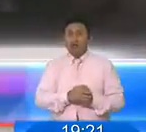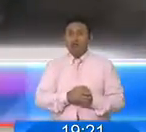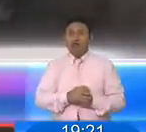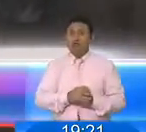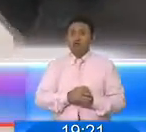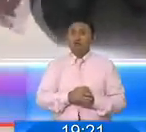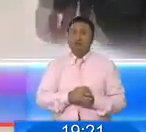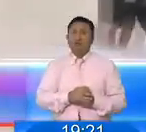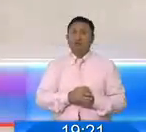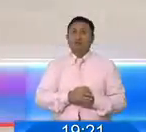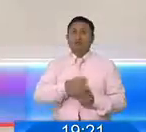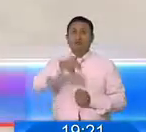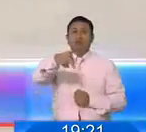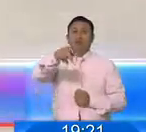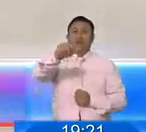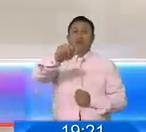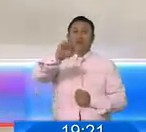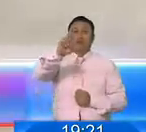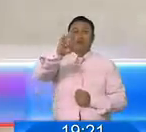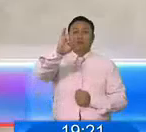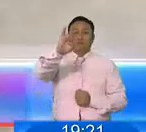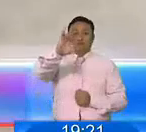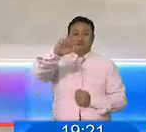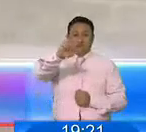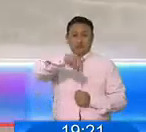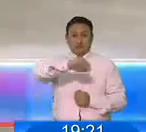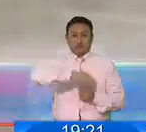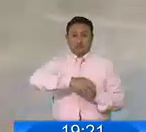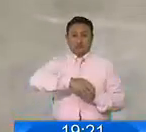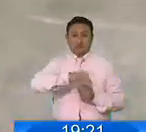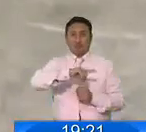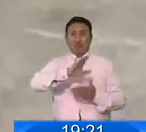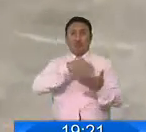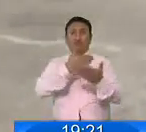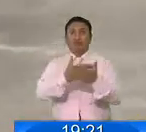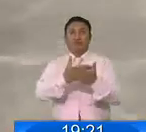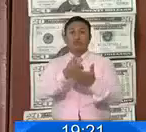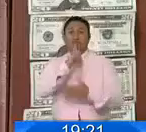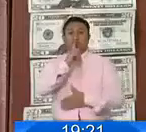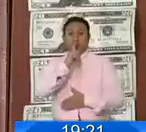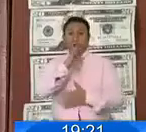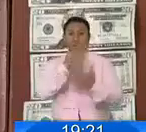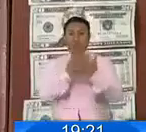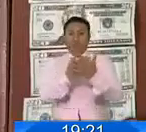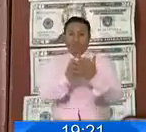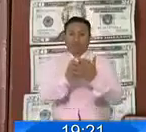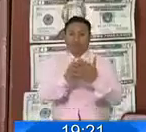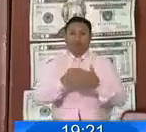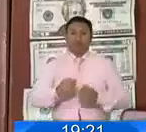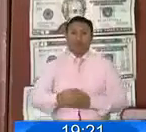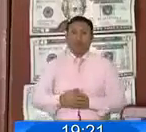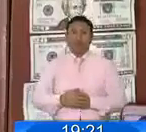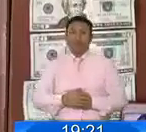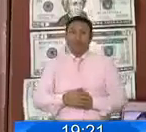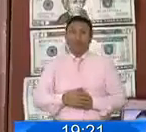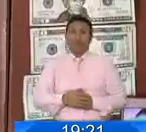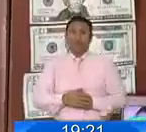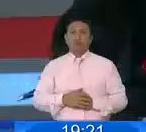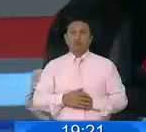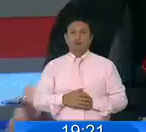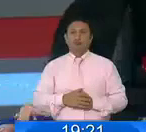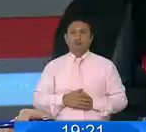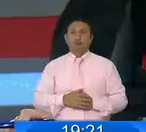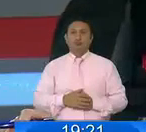sentenciada con un tercio de la pena y trasladada hasta el centro de rehabilitación de latacunga informó iván casa